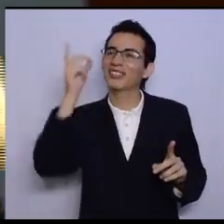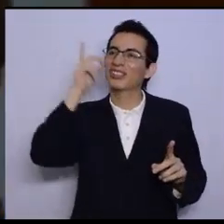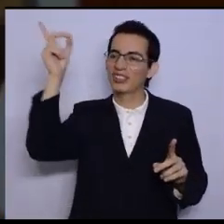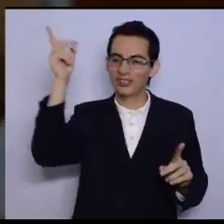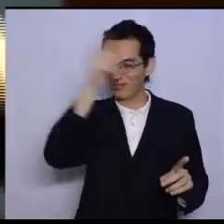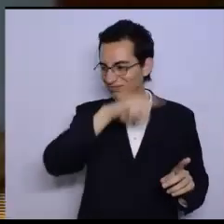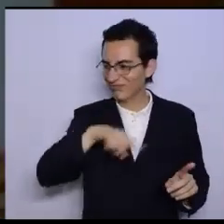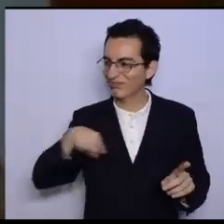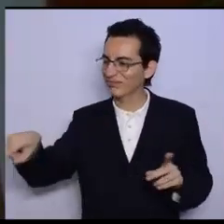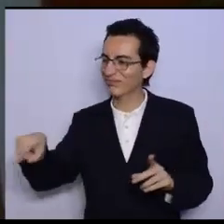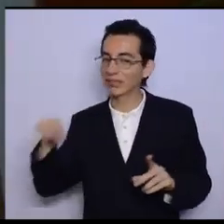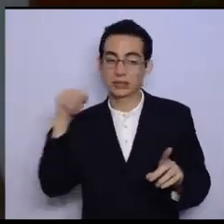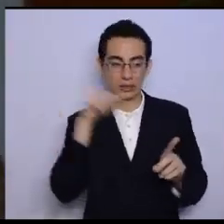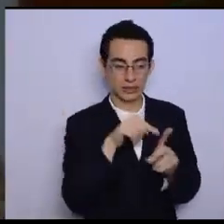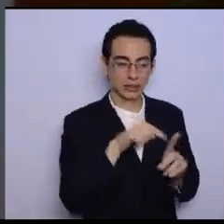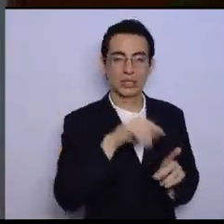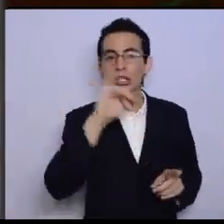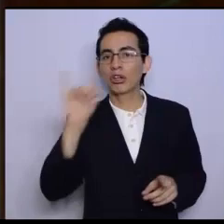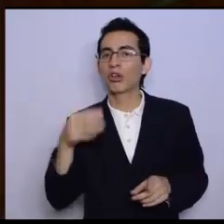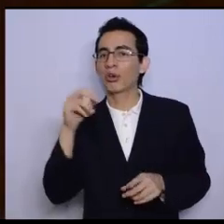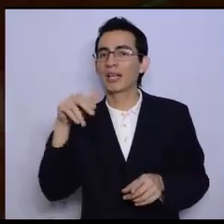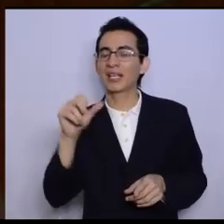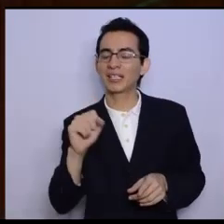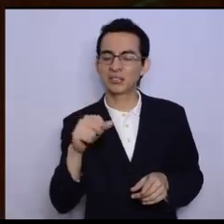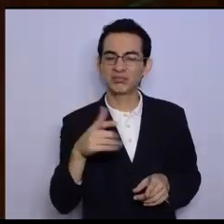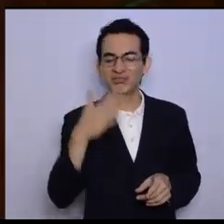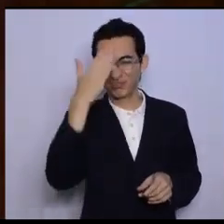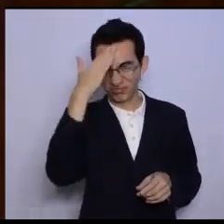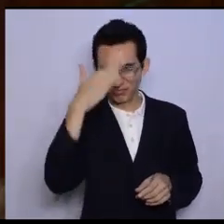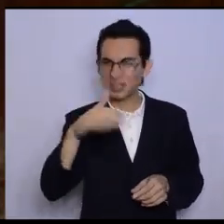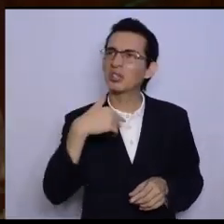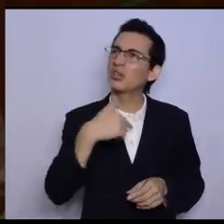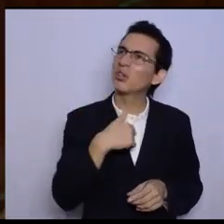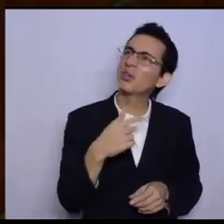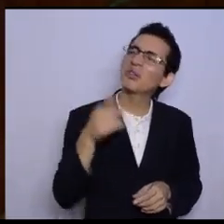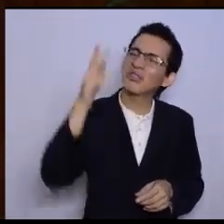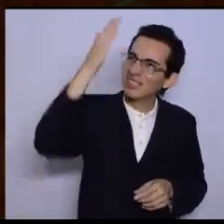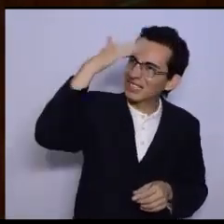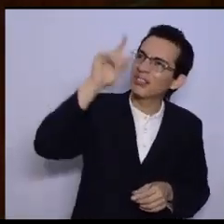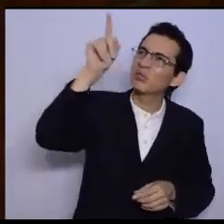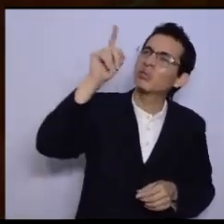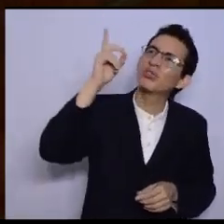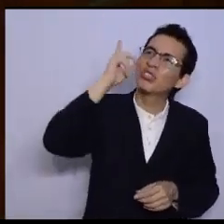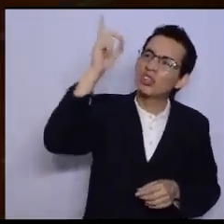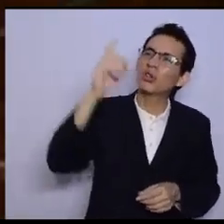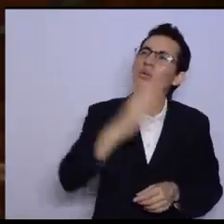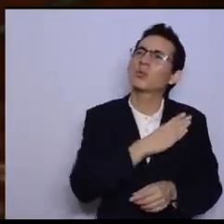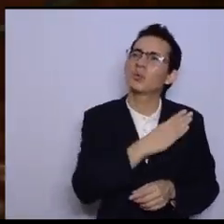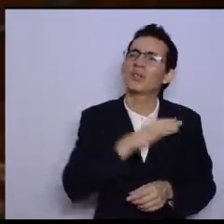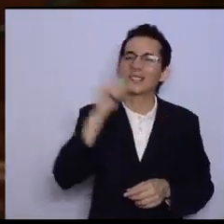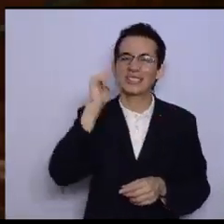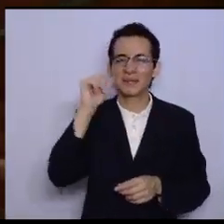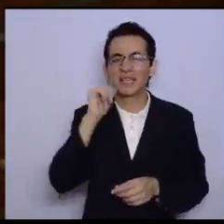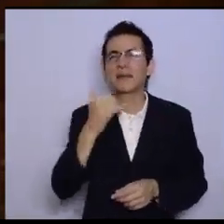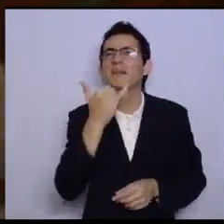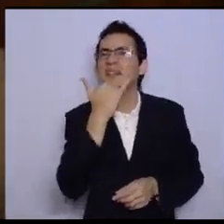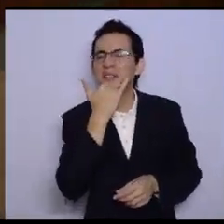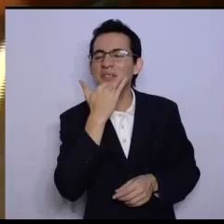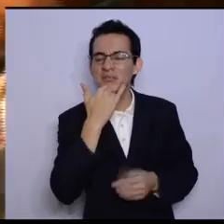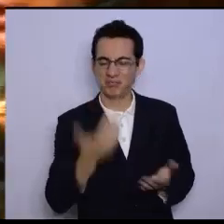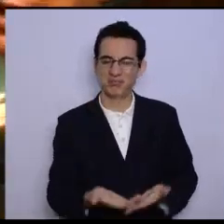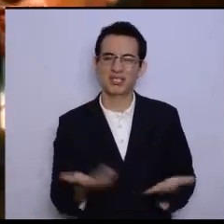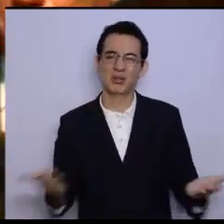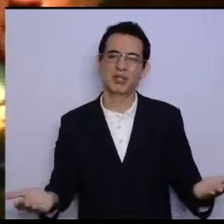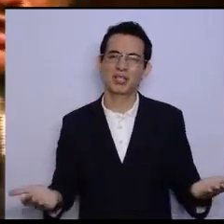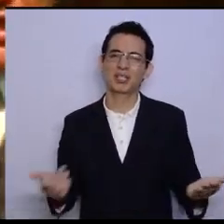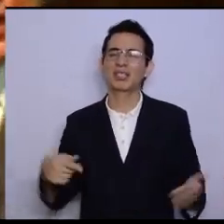Yo ya sabía que tú eras bueno y que eras perdonador. Yo siempre me he preguntado, ¿acaso existirá